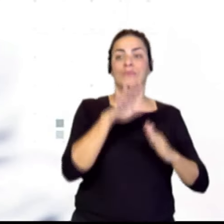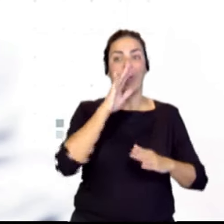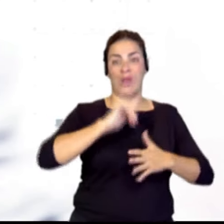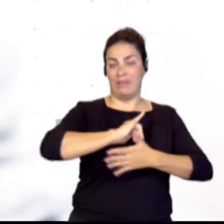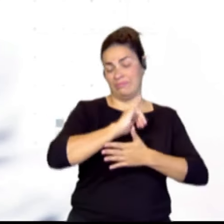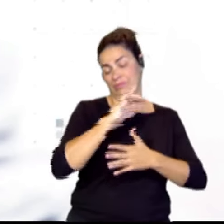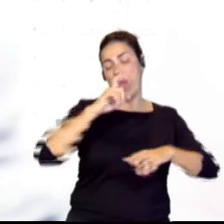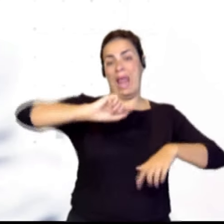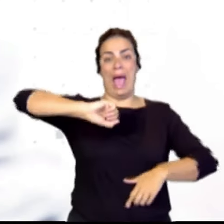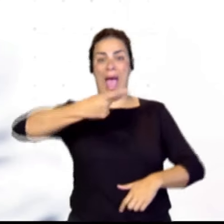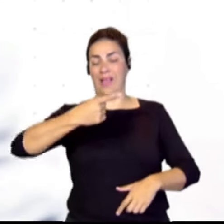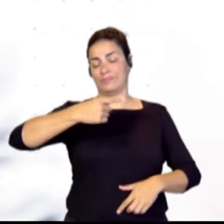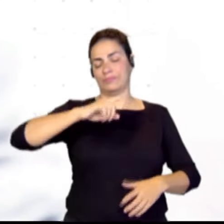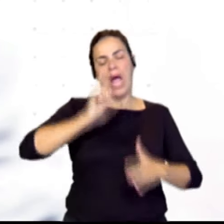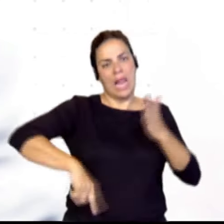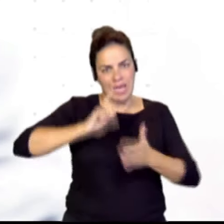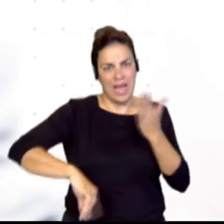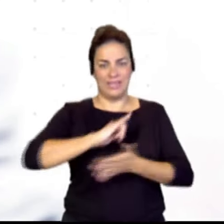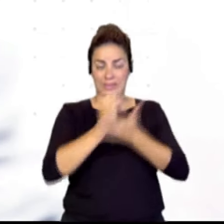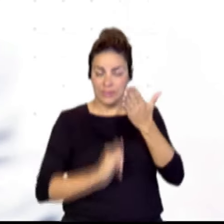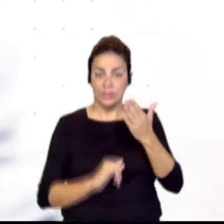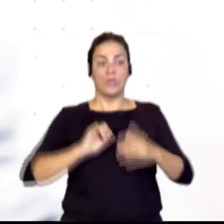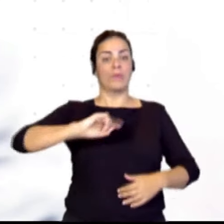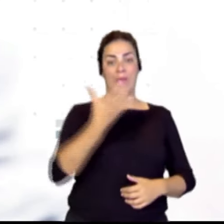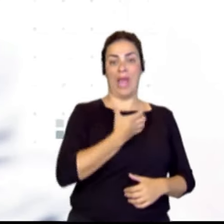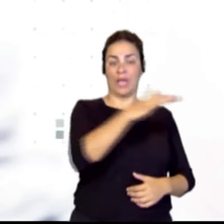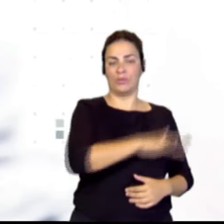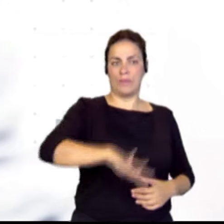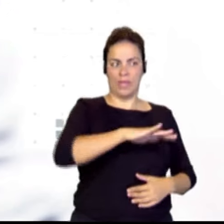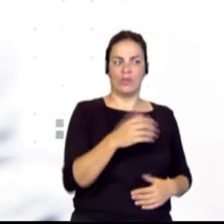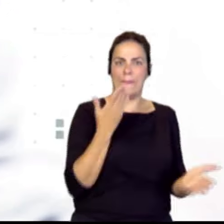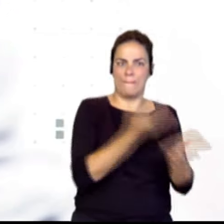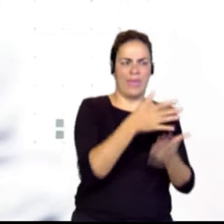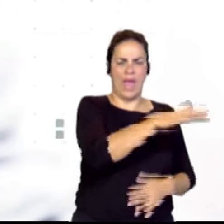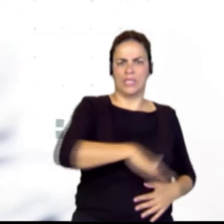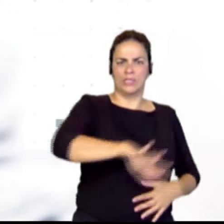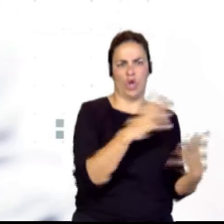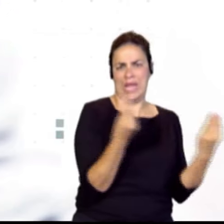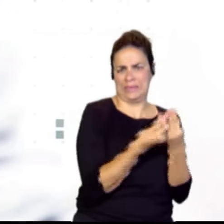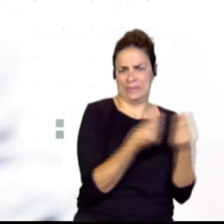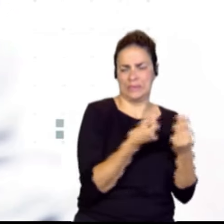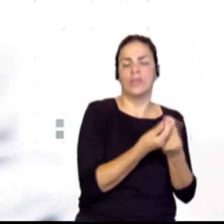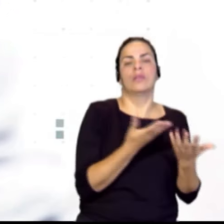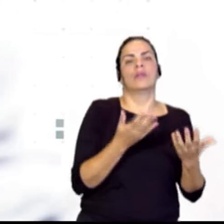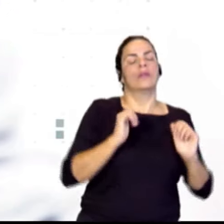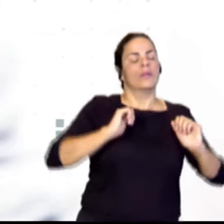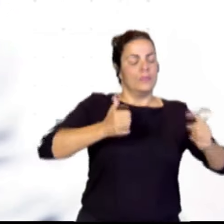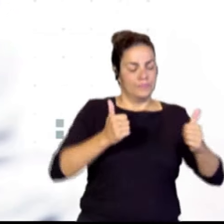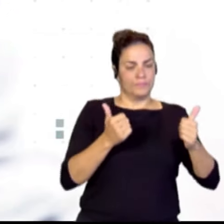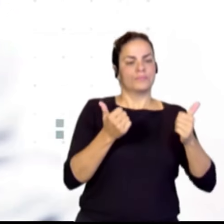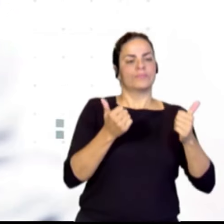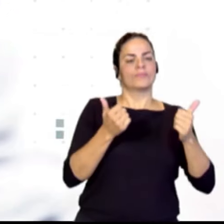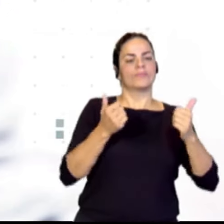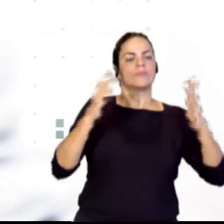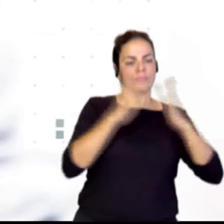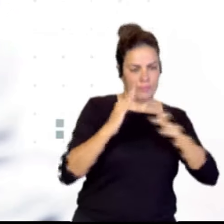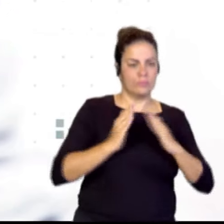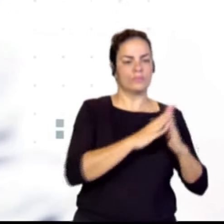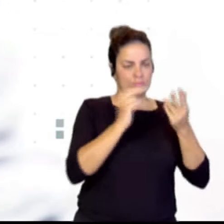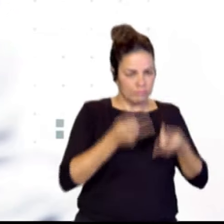ayuntamiento del Sur en pedir zona tensionada inicia una estrategia pionera para aumentar el parque de casas públicas y frenar el drama